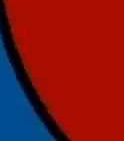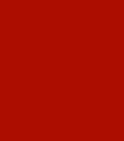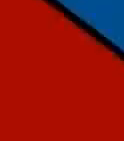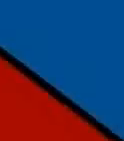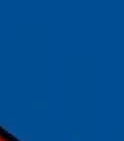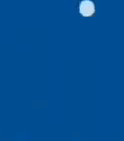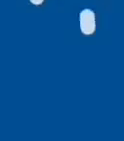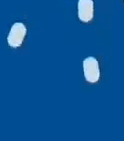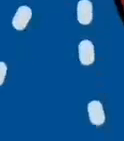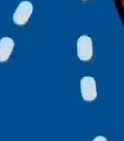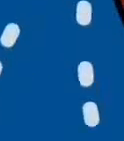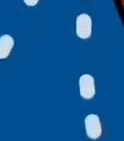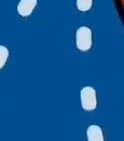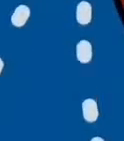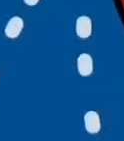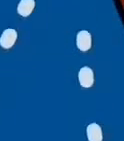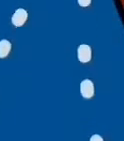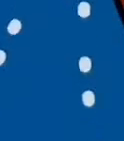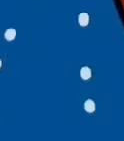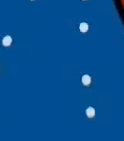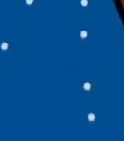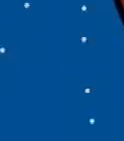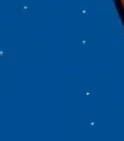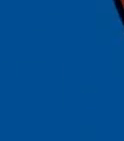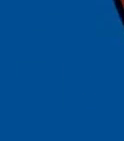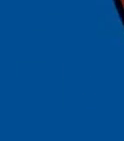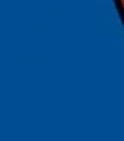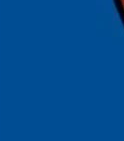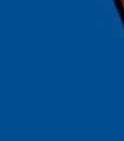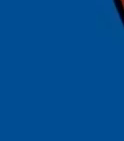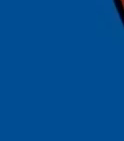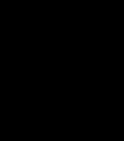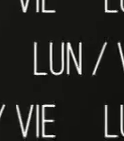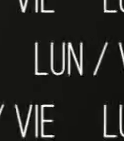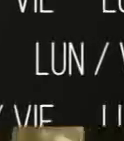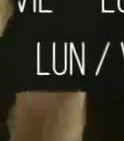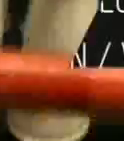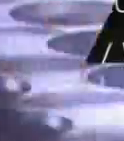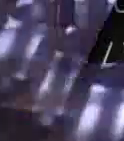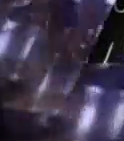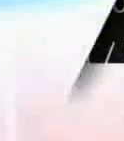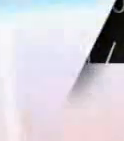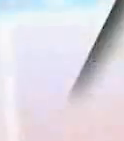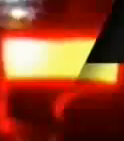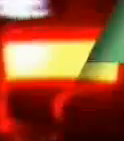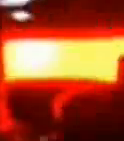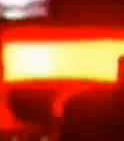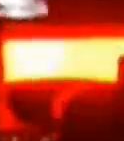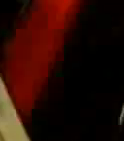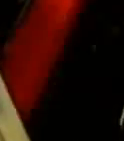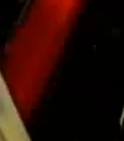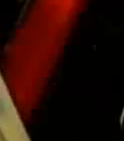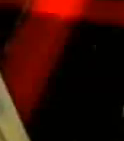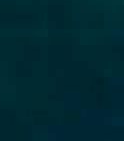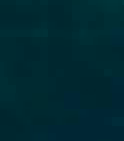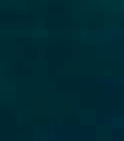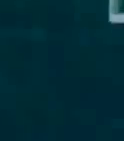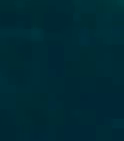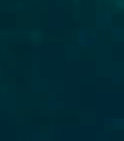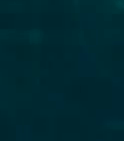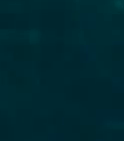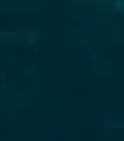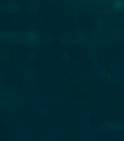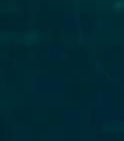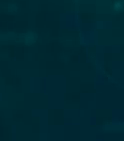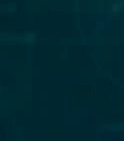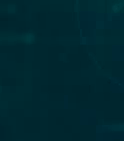Quito! Yeah. ¿Sabías que el ojo humano